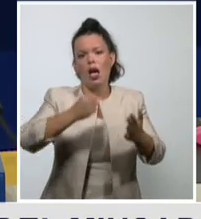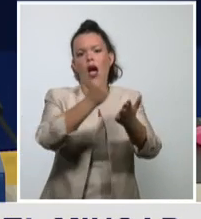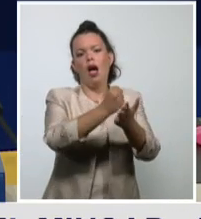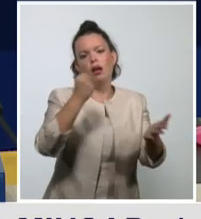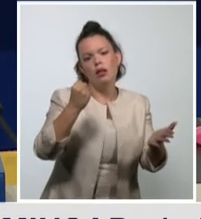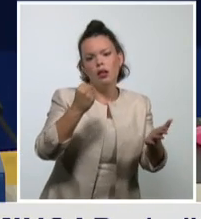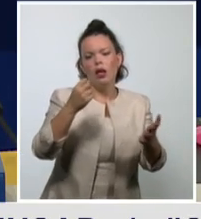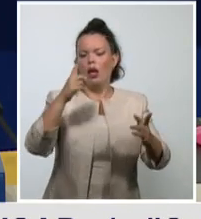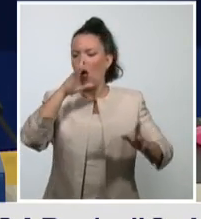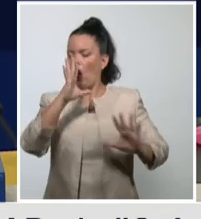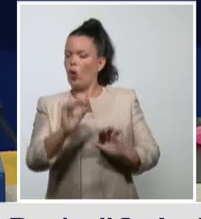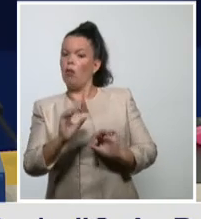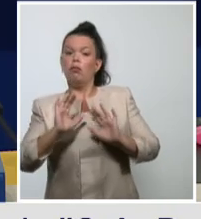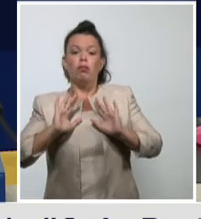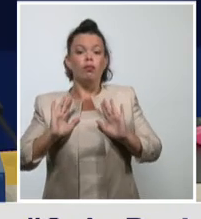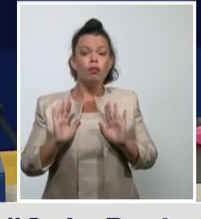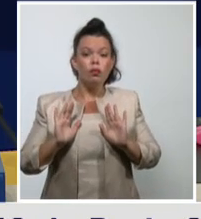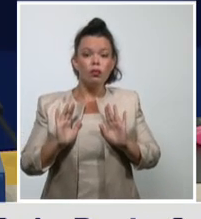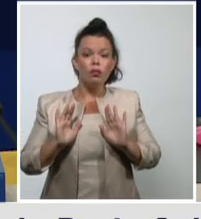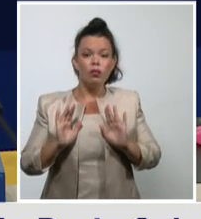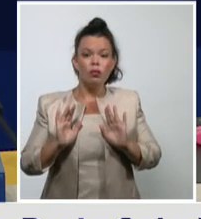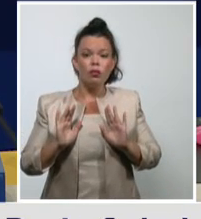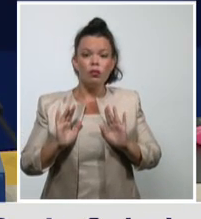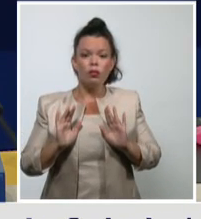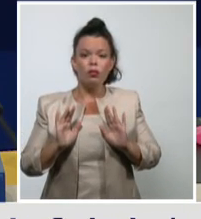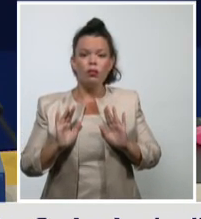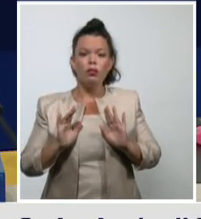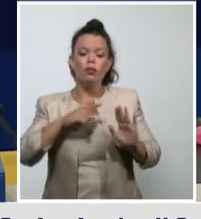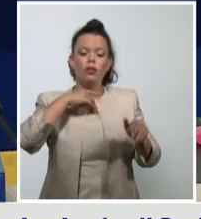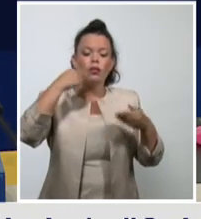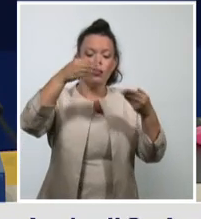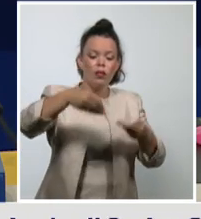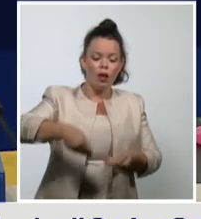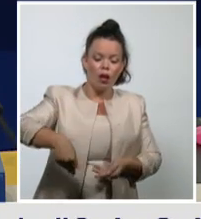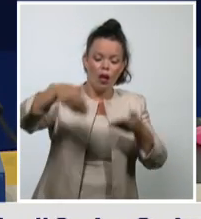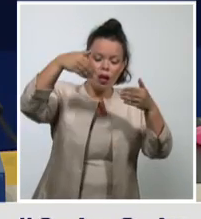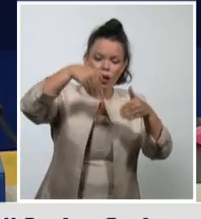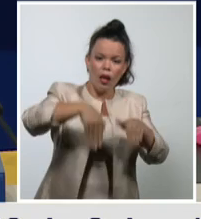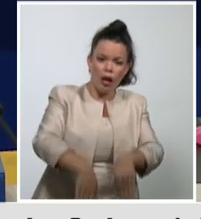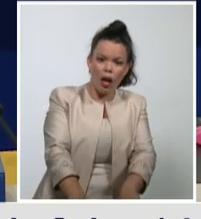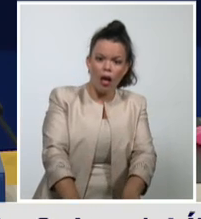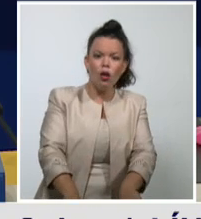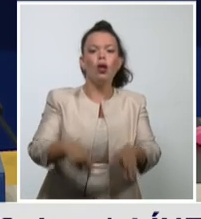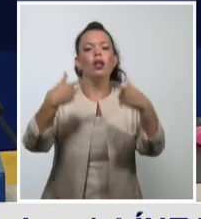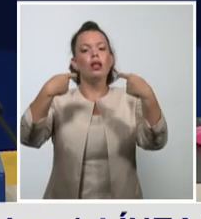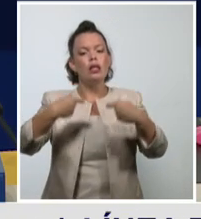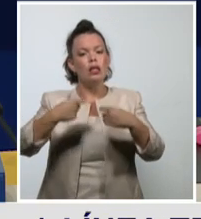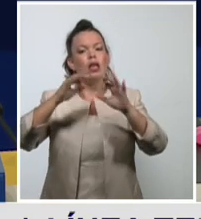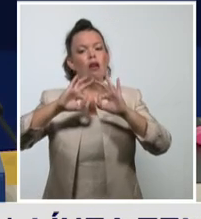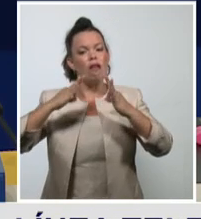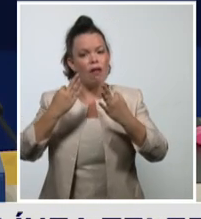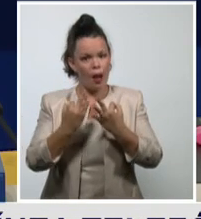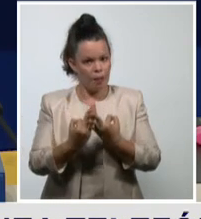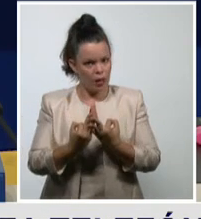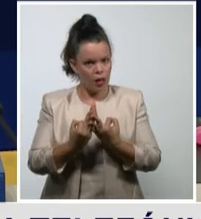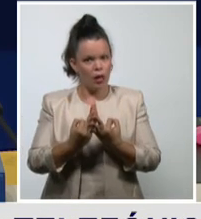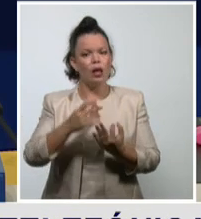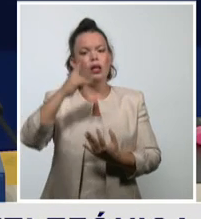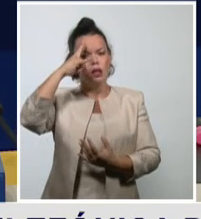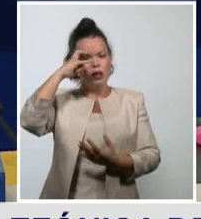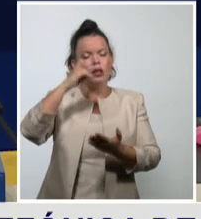de incinerarlo o enterrarlo transita por la familia, ambas cosas están permitidas, y sí, el